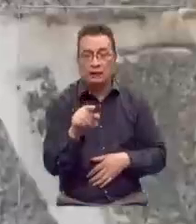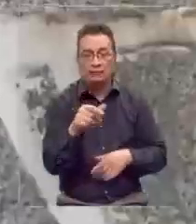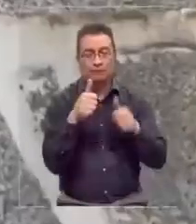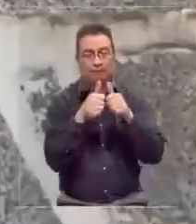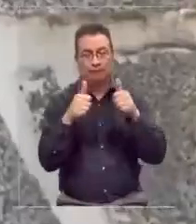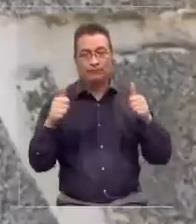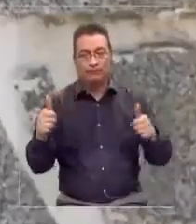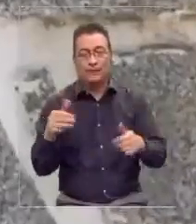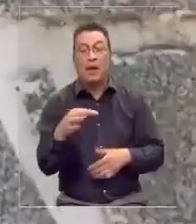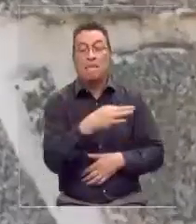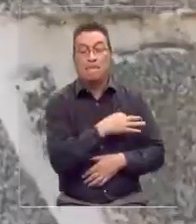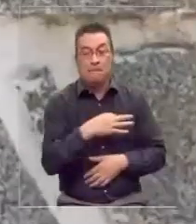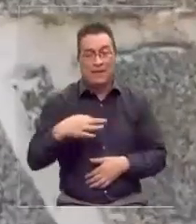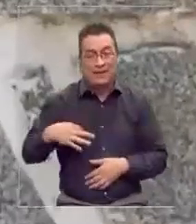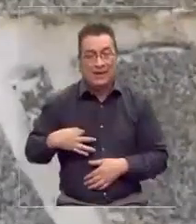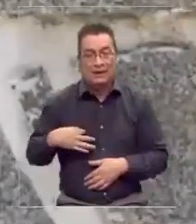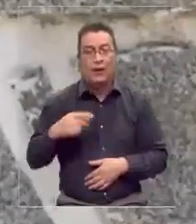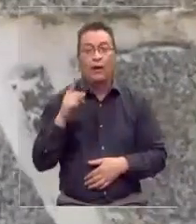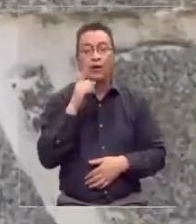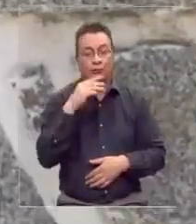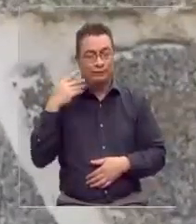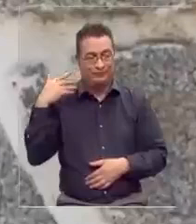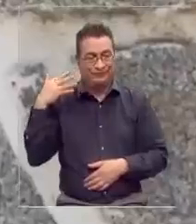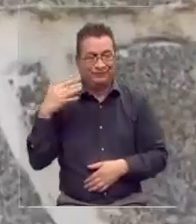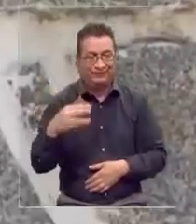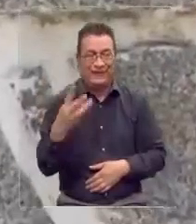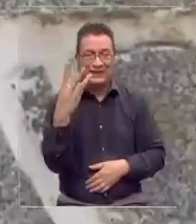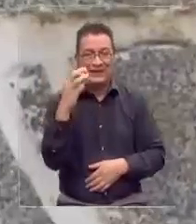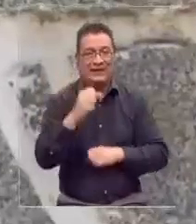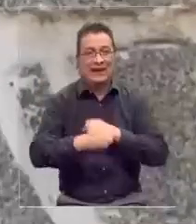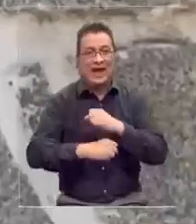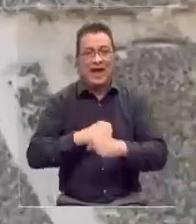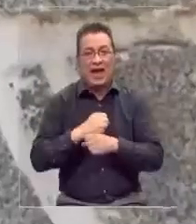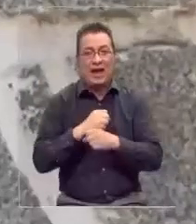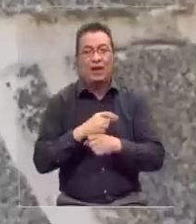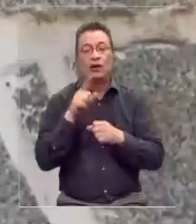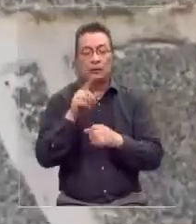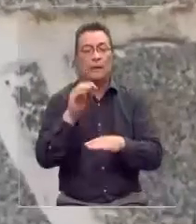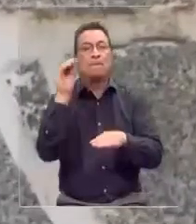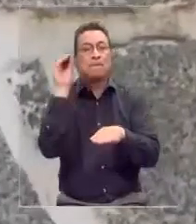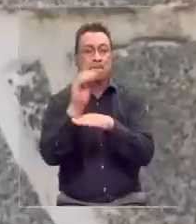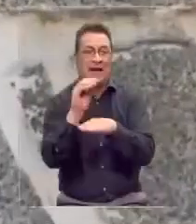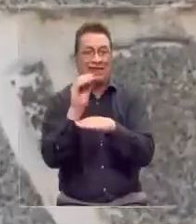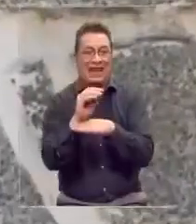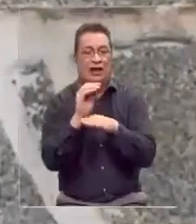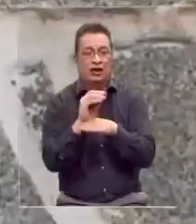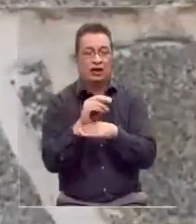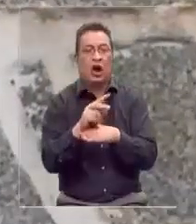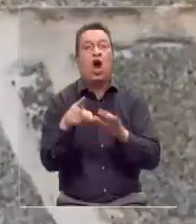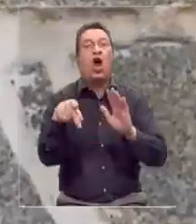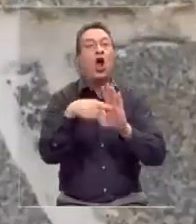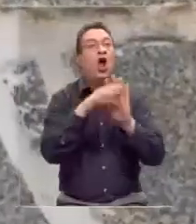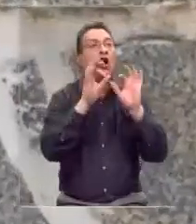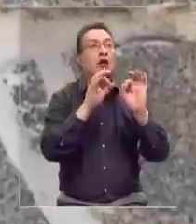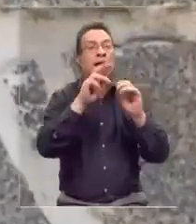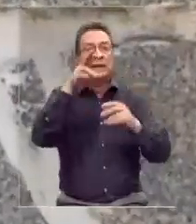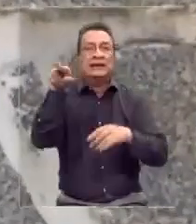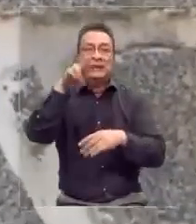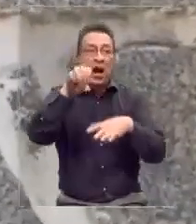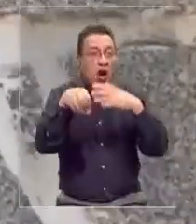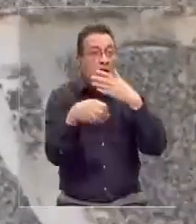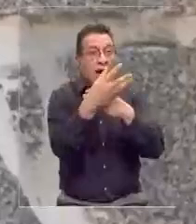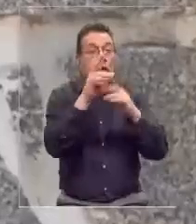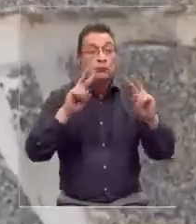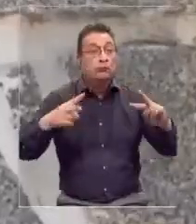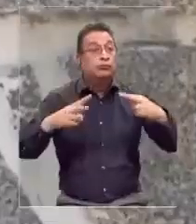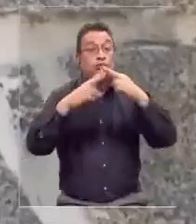ministerial por los últimos más de 30 años con respecto a la mantención, la normalización y la renovación de